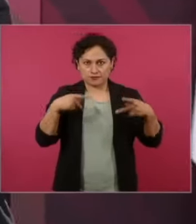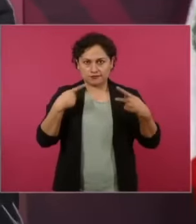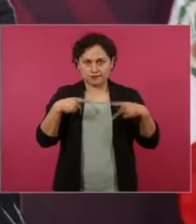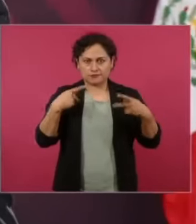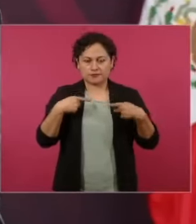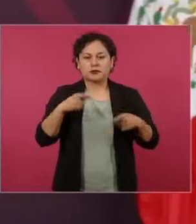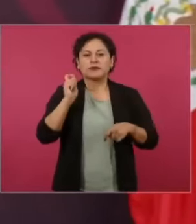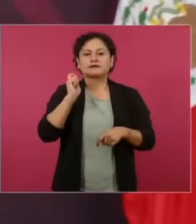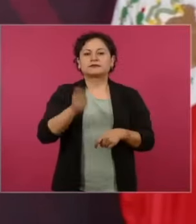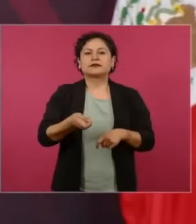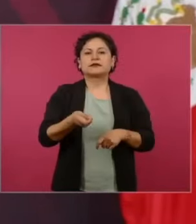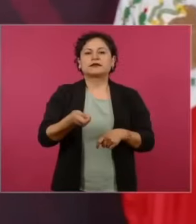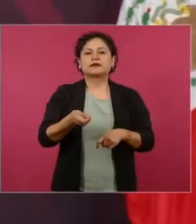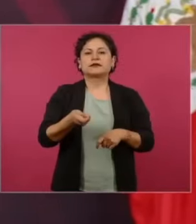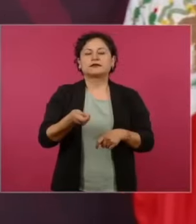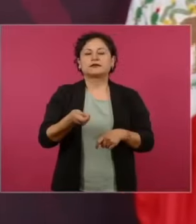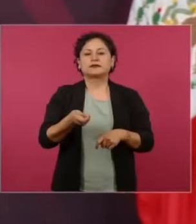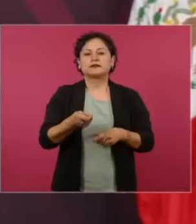de